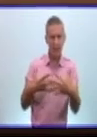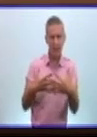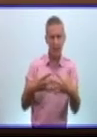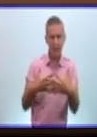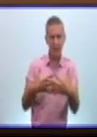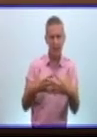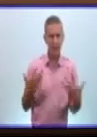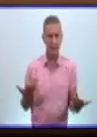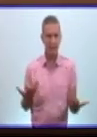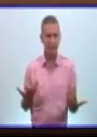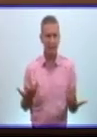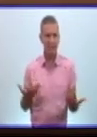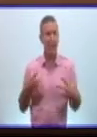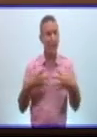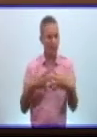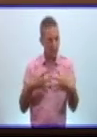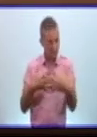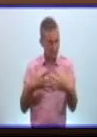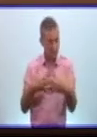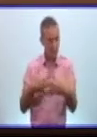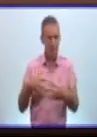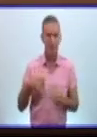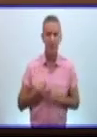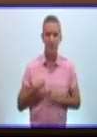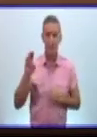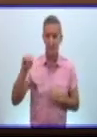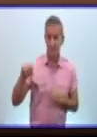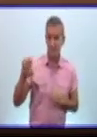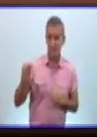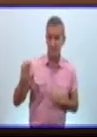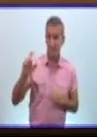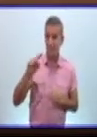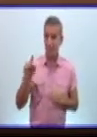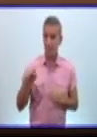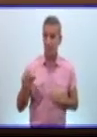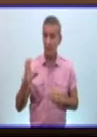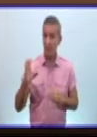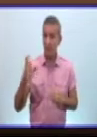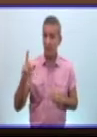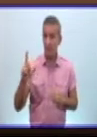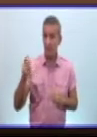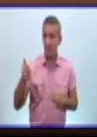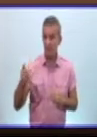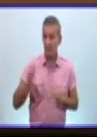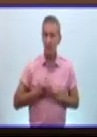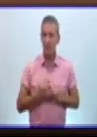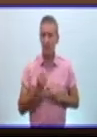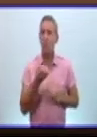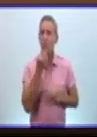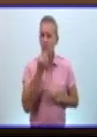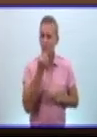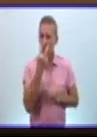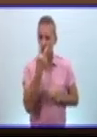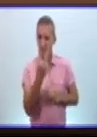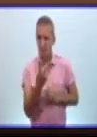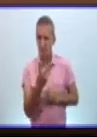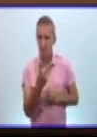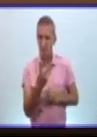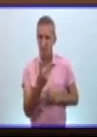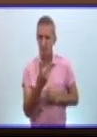Una mezcla, como ustedes pueden apreciar, en la que a simple